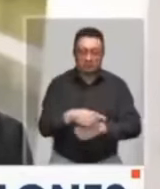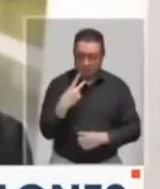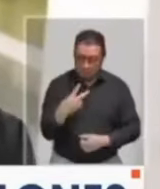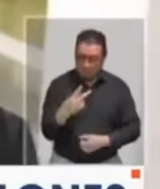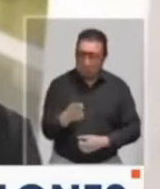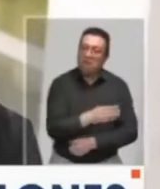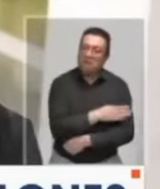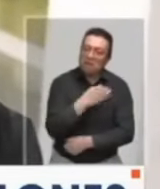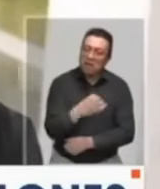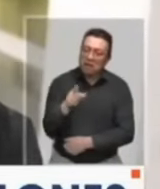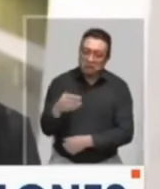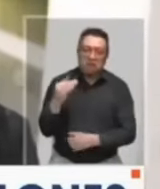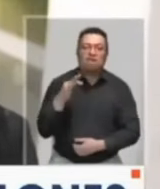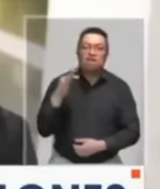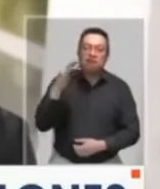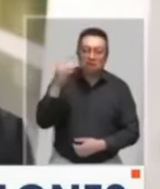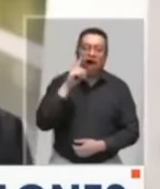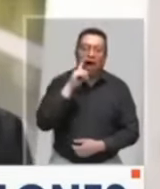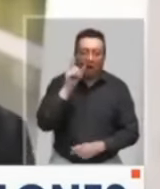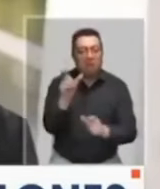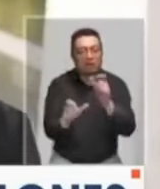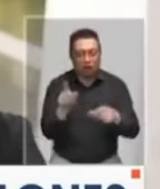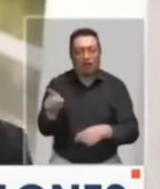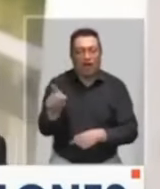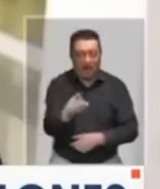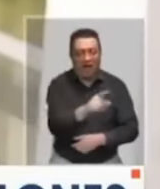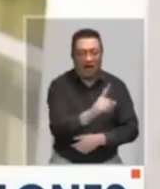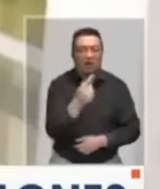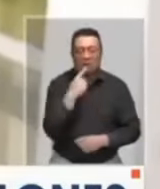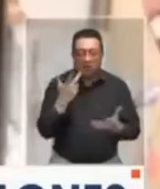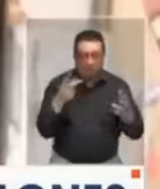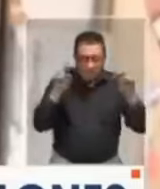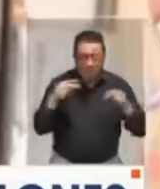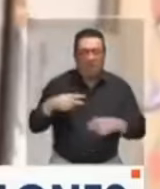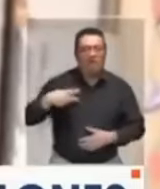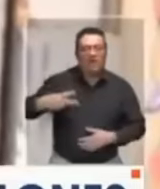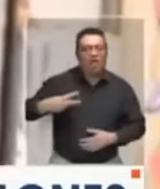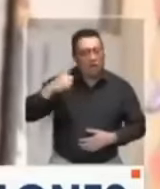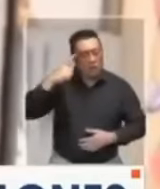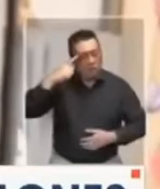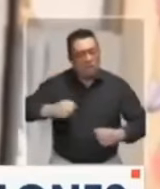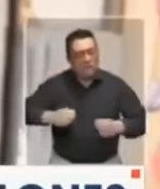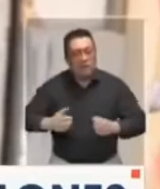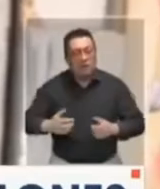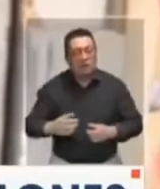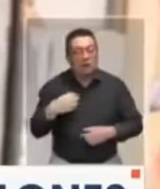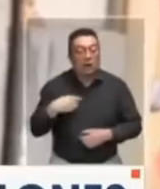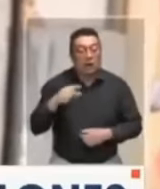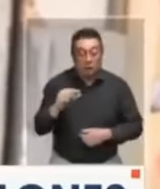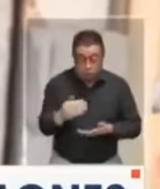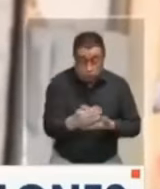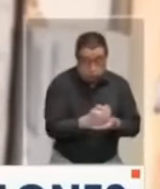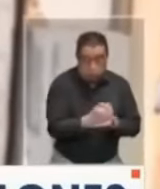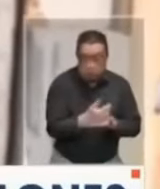que todavía hay personas que no se cuestionan el tema valórico. Con poca remuneración y